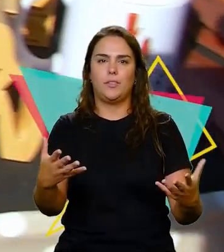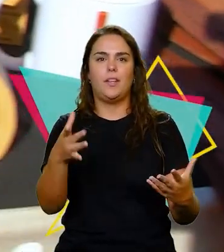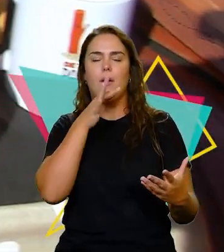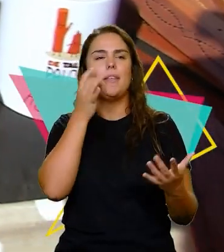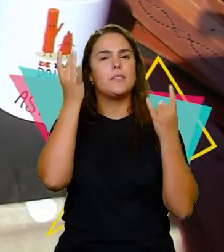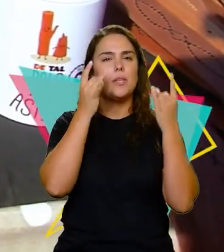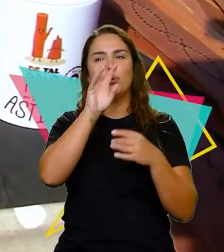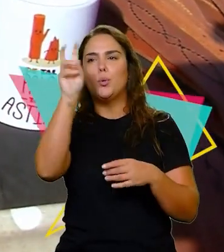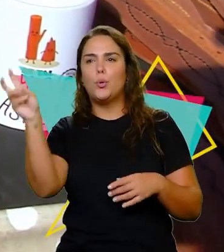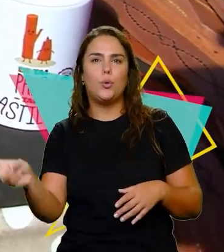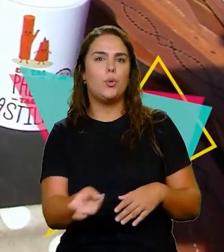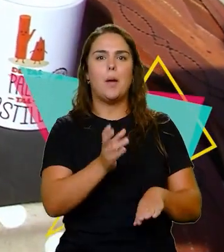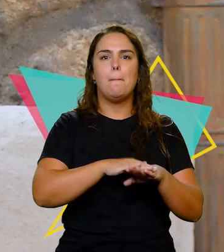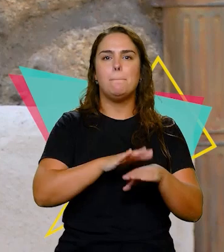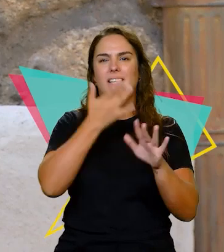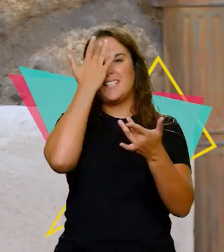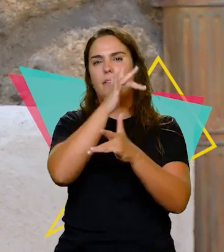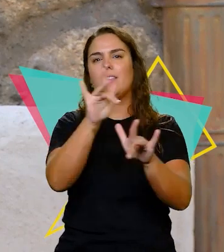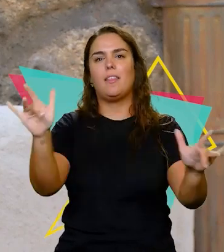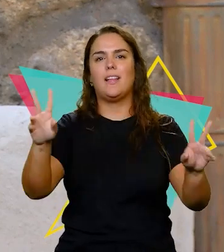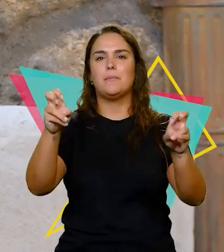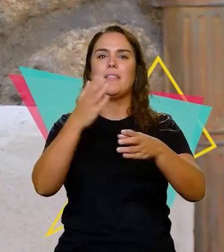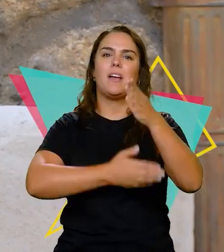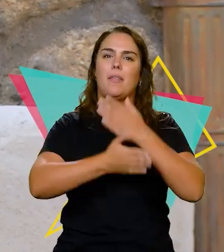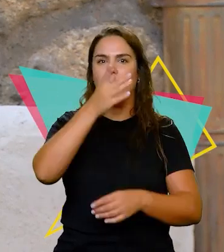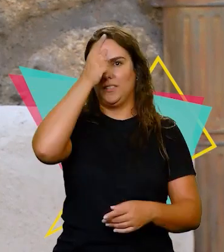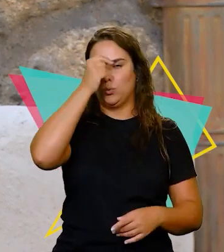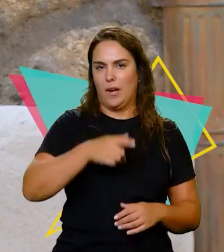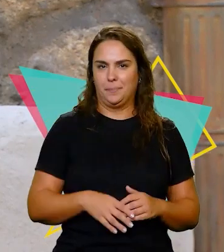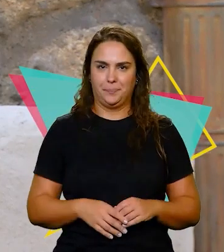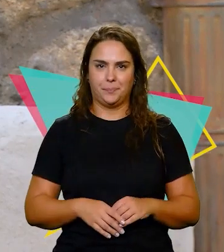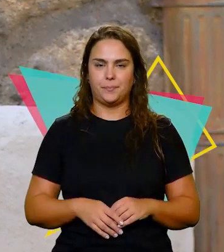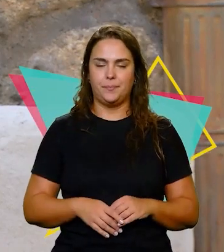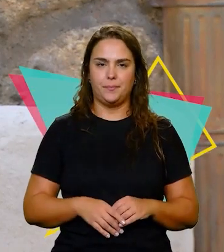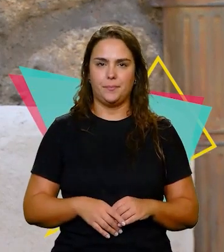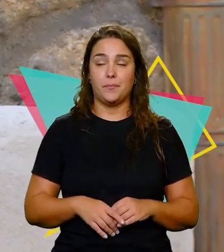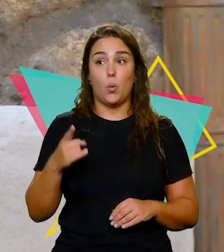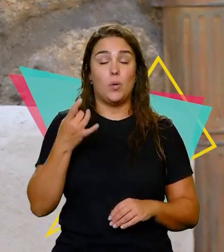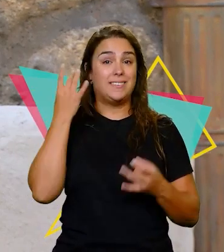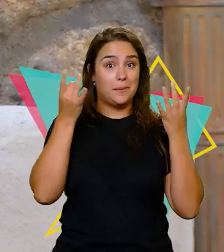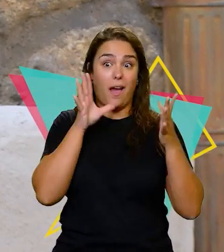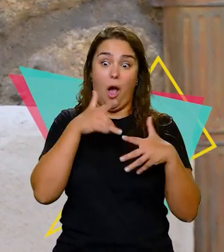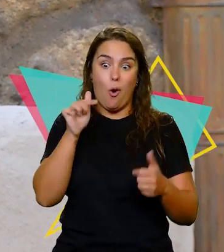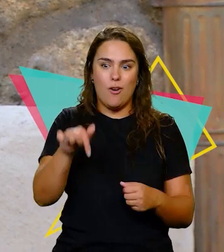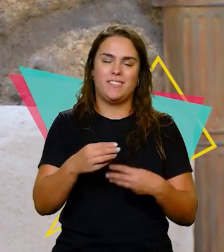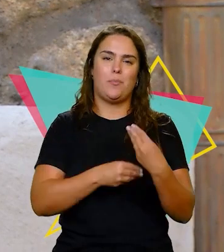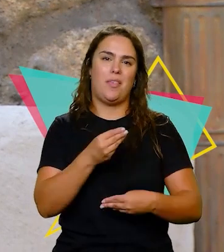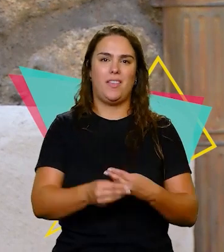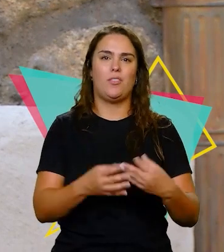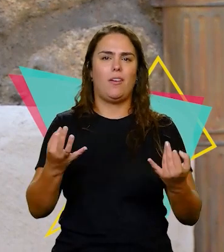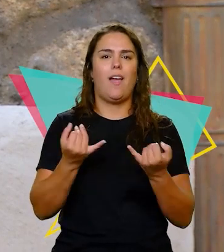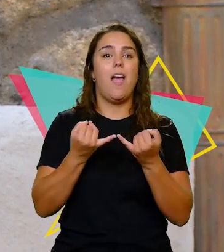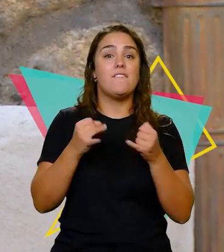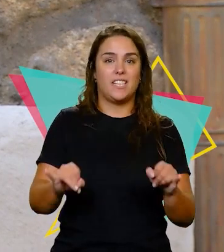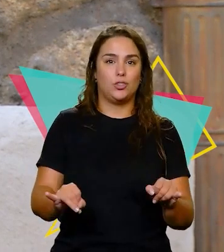realizar diferentes actividades para concienciar a la población sobre la discapacidad intelectual. Una de las actividades que es la que estamos haciendo hoy es